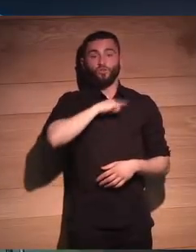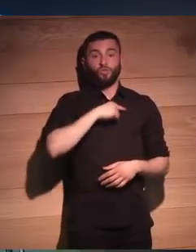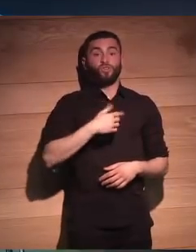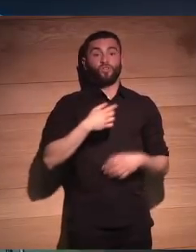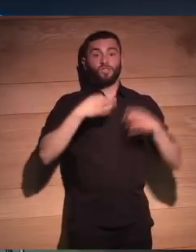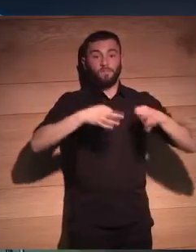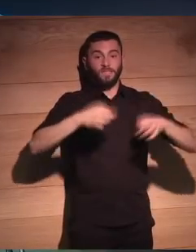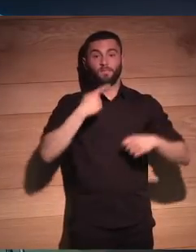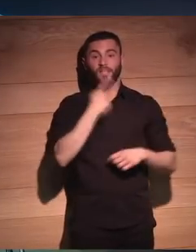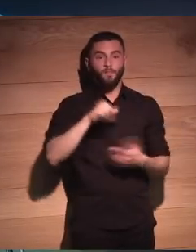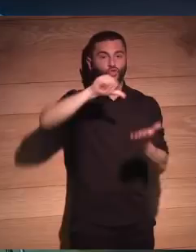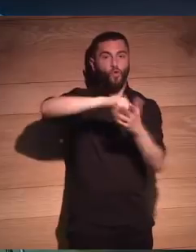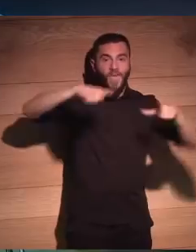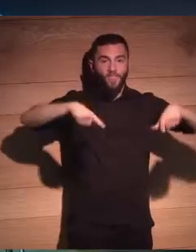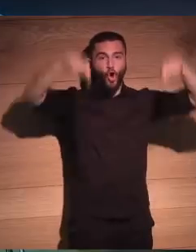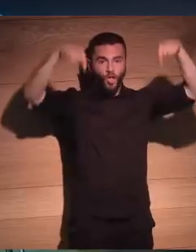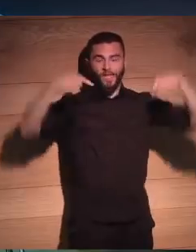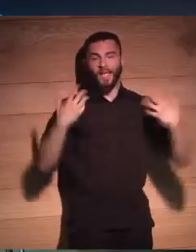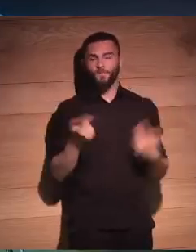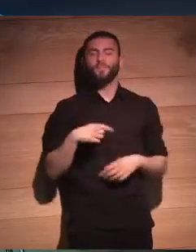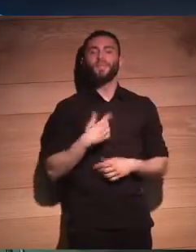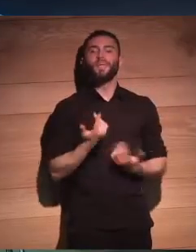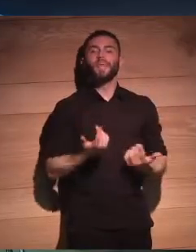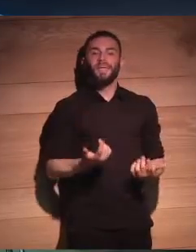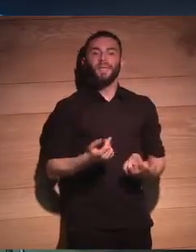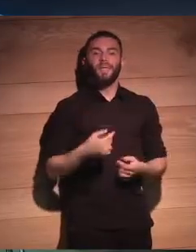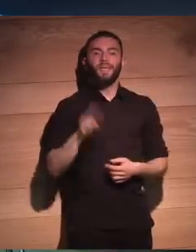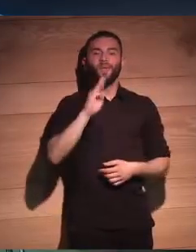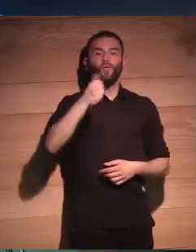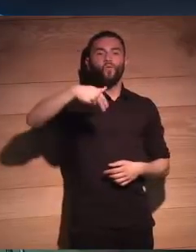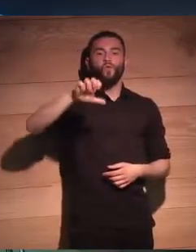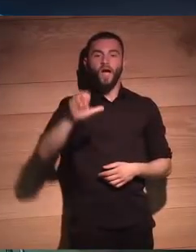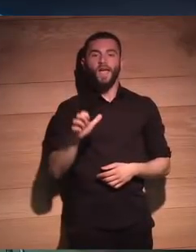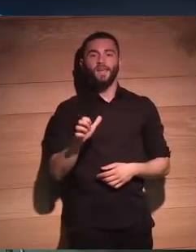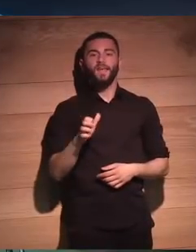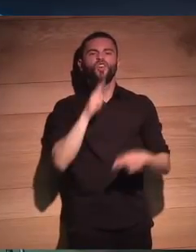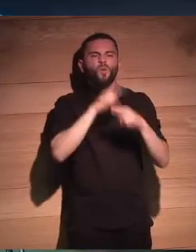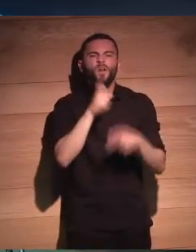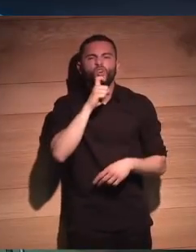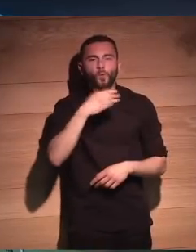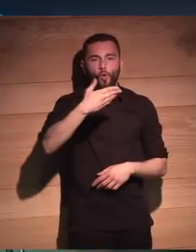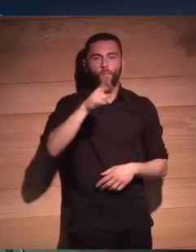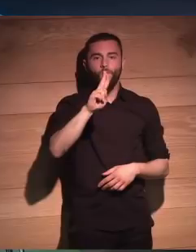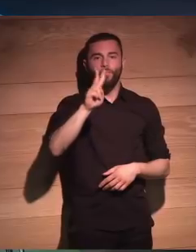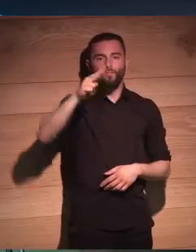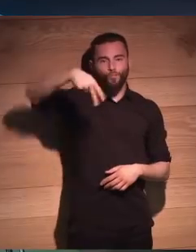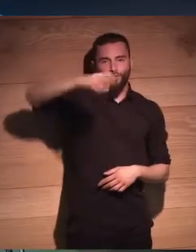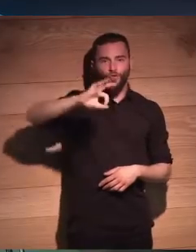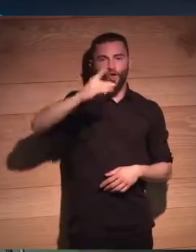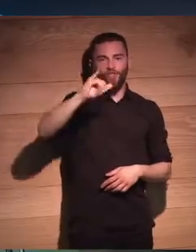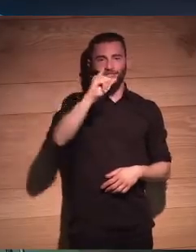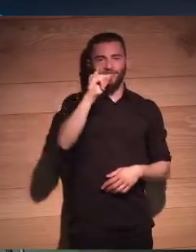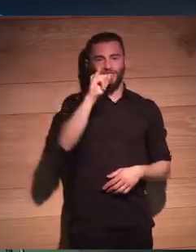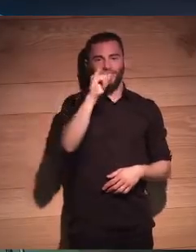gótica. Sí. Además es precioso. ¿Y cómo llamaban a Wayne? Era Bruno Díaz. Bruno Díaz. Bruno Díaz era. Y Ricardo, sí,